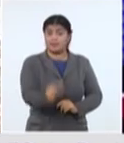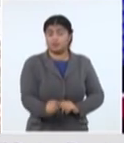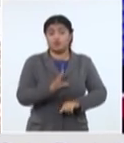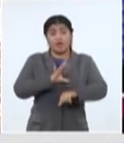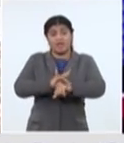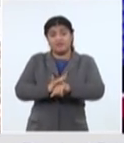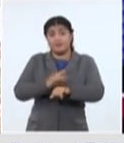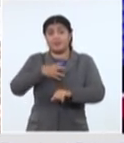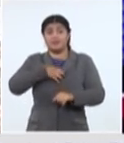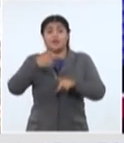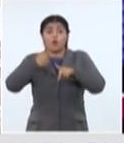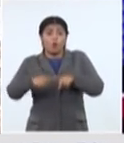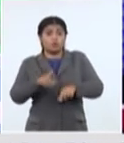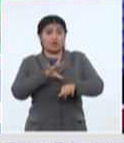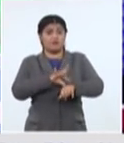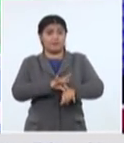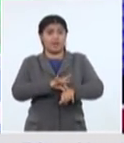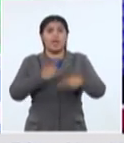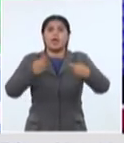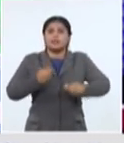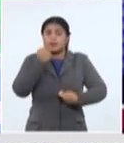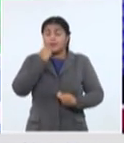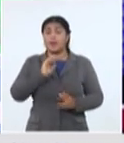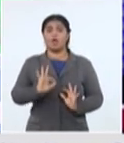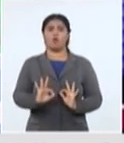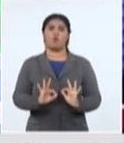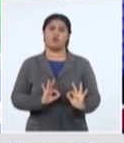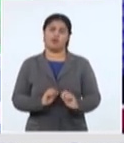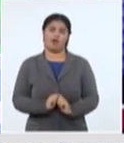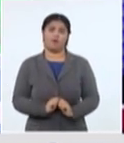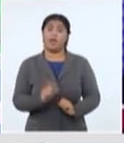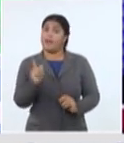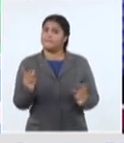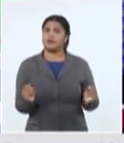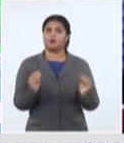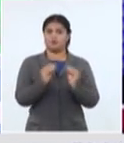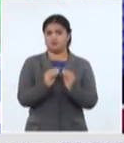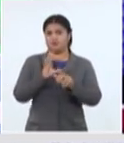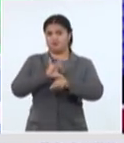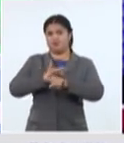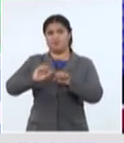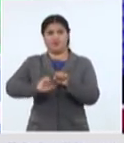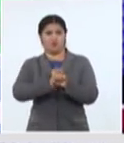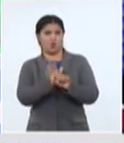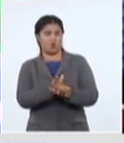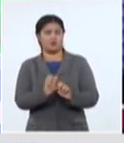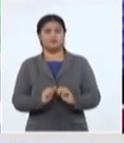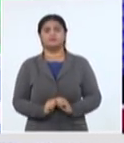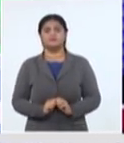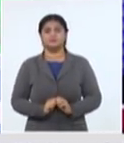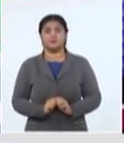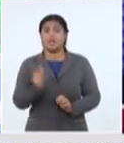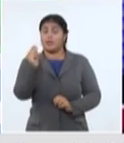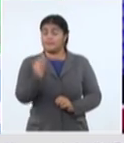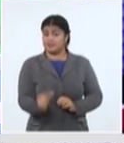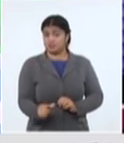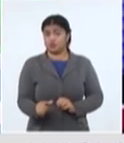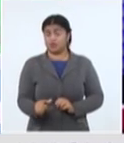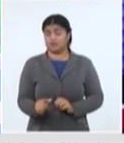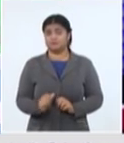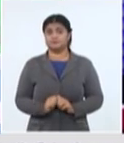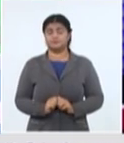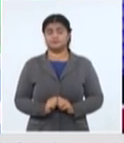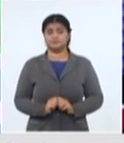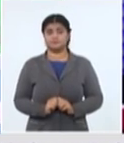su sistema, ¿verdad?, inmune. También porque no es solo el padecimiento de un cáncer, es también el padecimiento